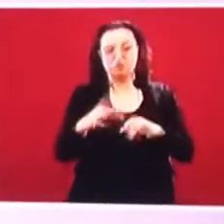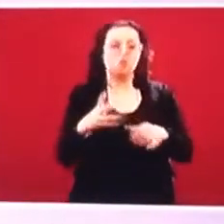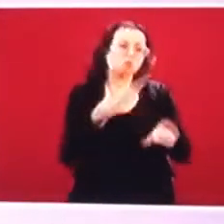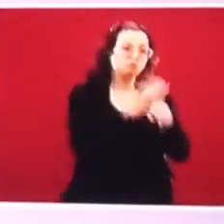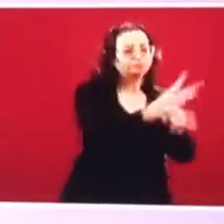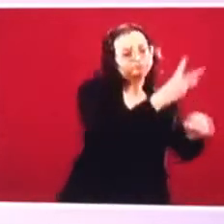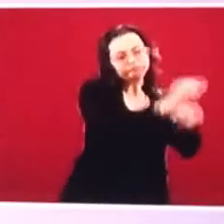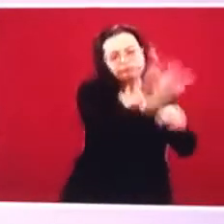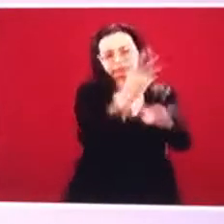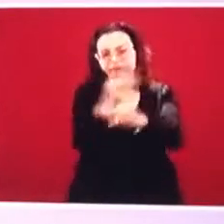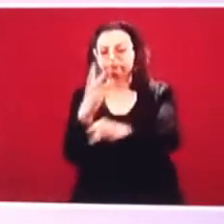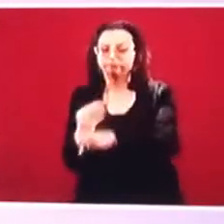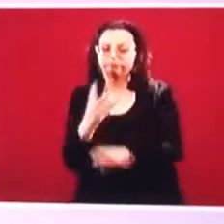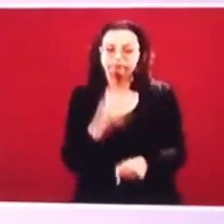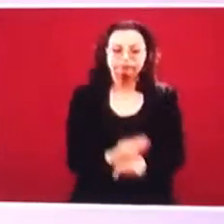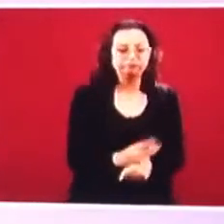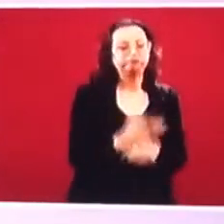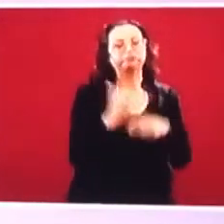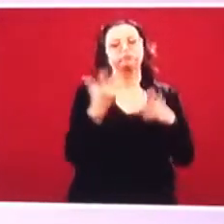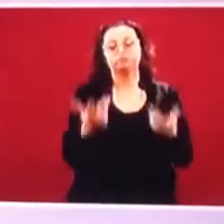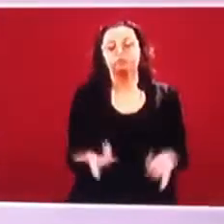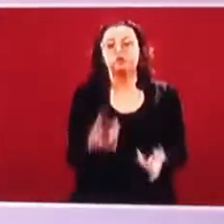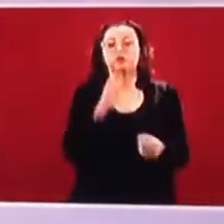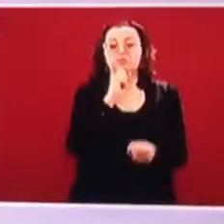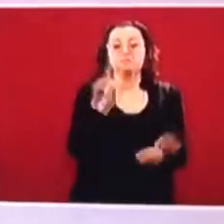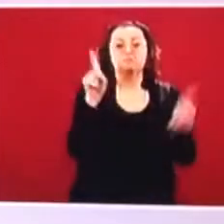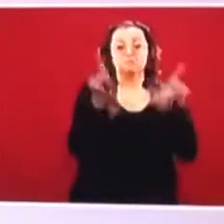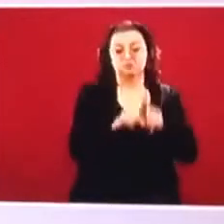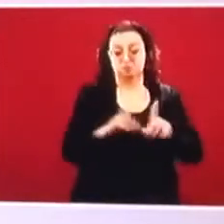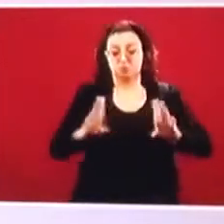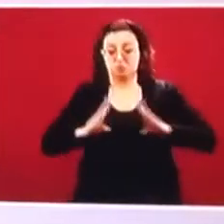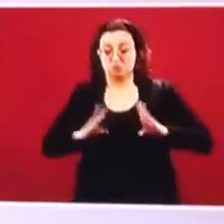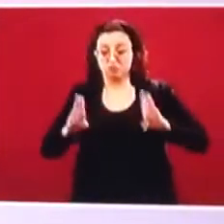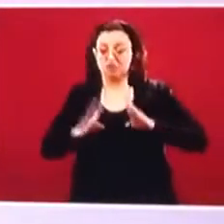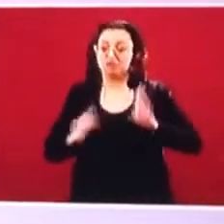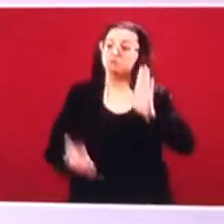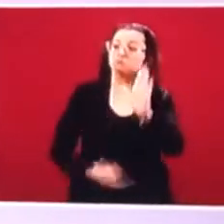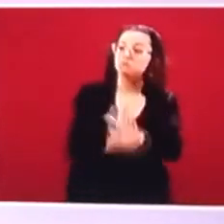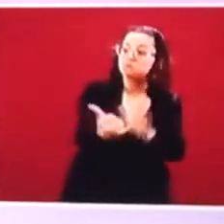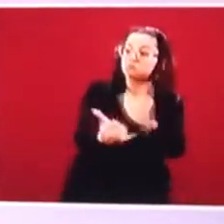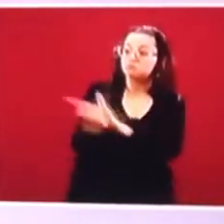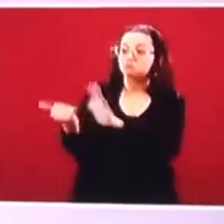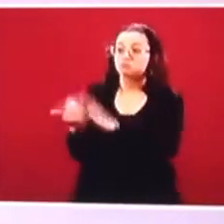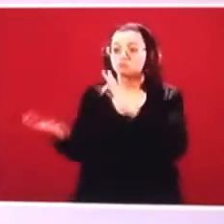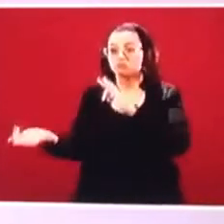el mismo la conductora centraba sus comentarios y entrevistas en el tema del